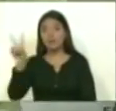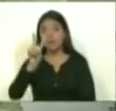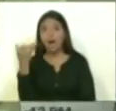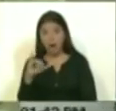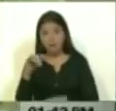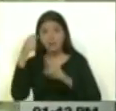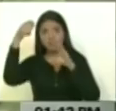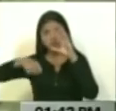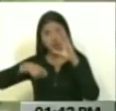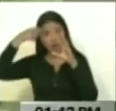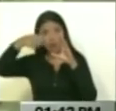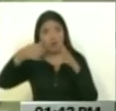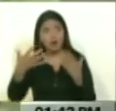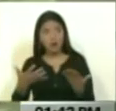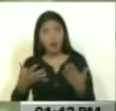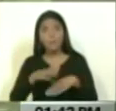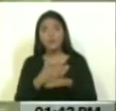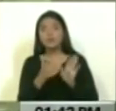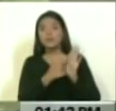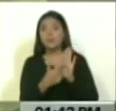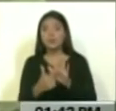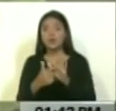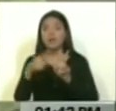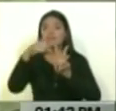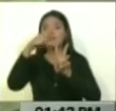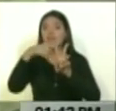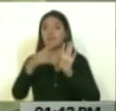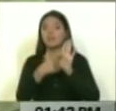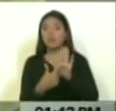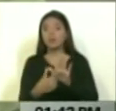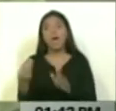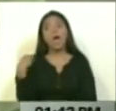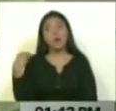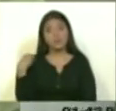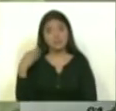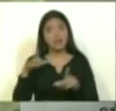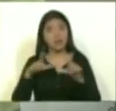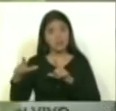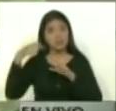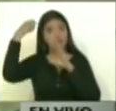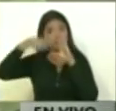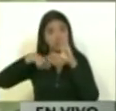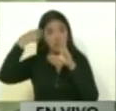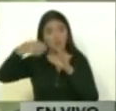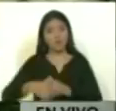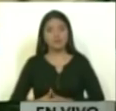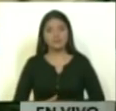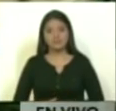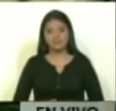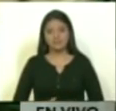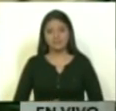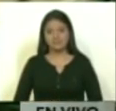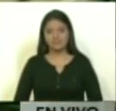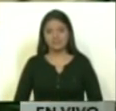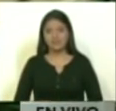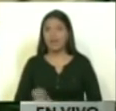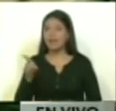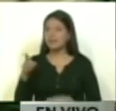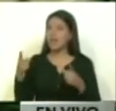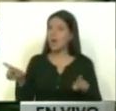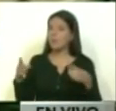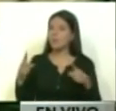video, porque estamos transmitiendo por Venezolana de Televisión. Me avisa cuando lo tengan listo. Es la música y el